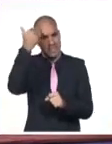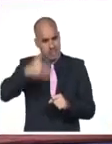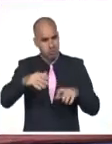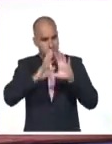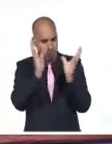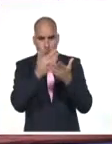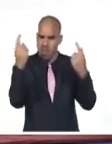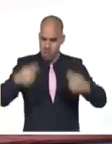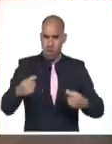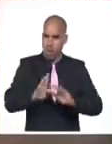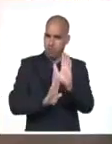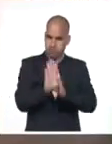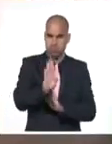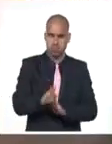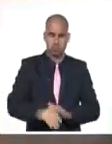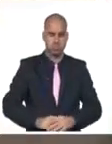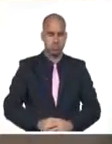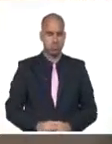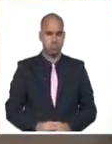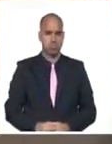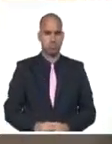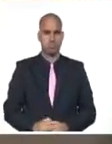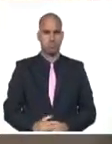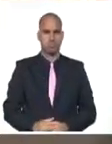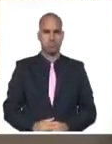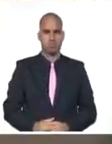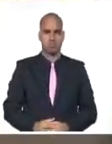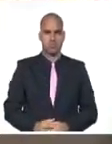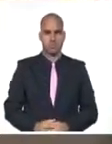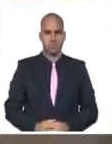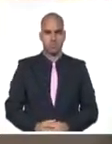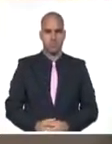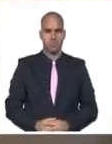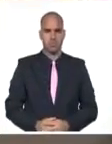creativa. Marisol Ramírez, Sistema Informativo de la Televisión Cubana.